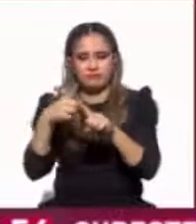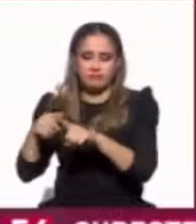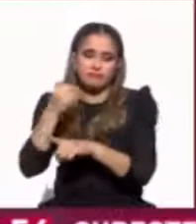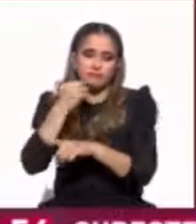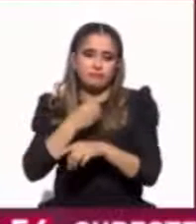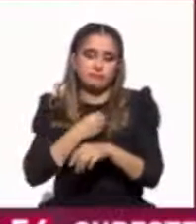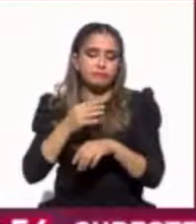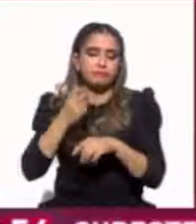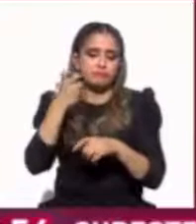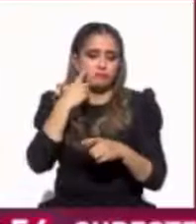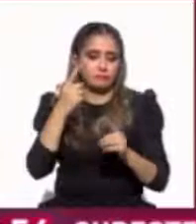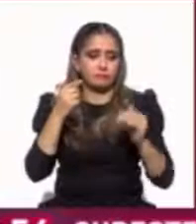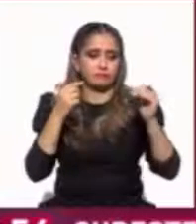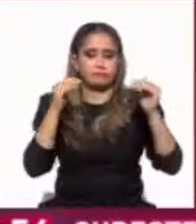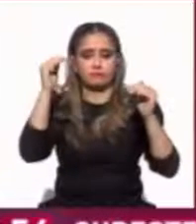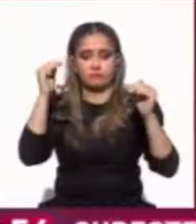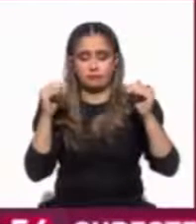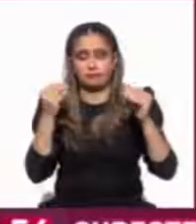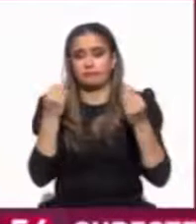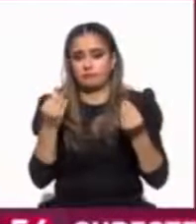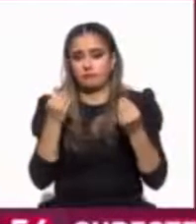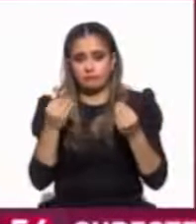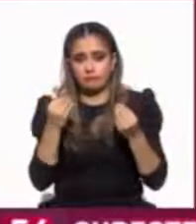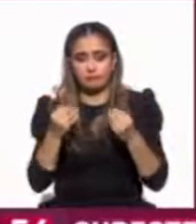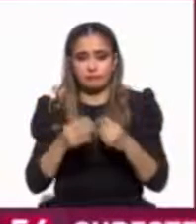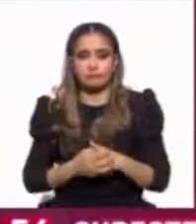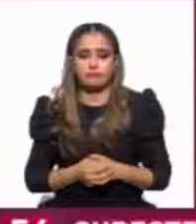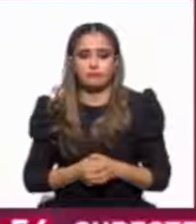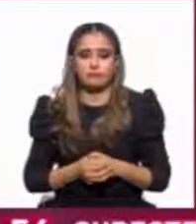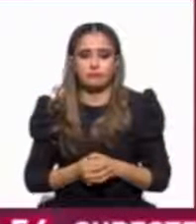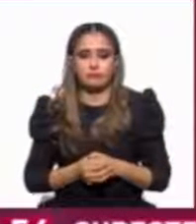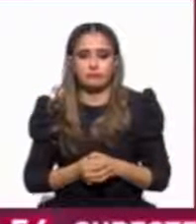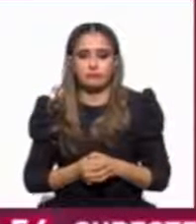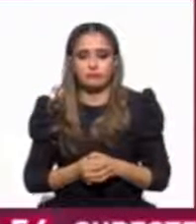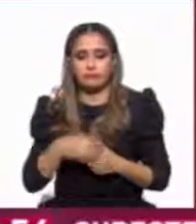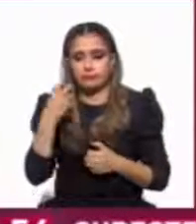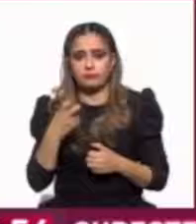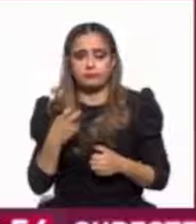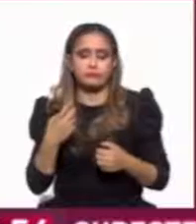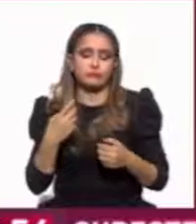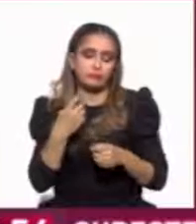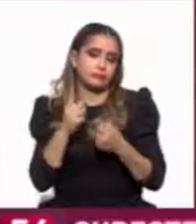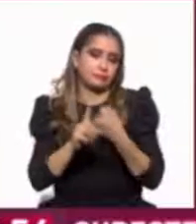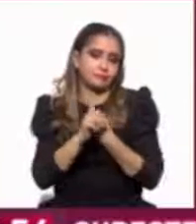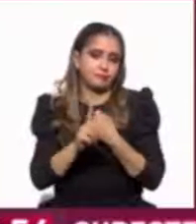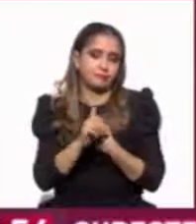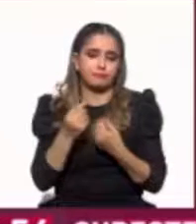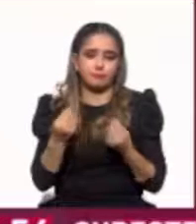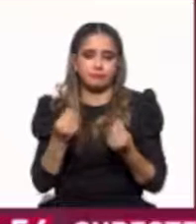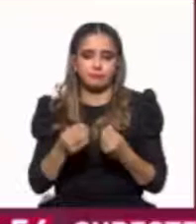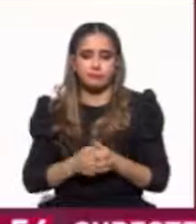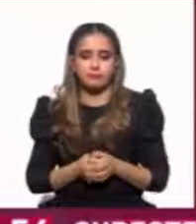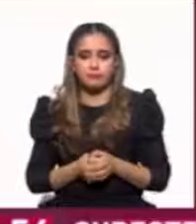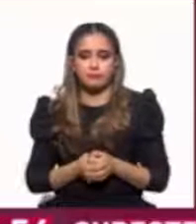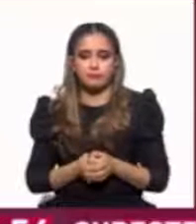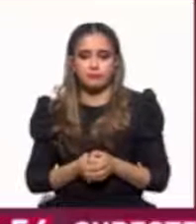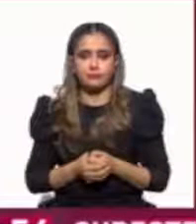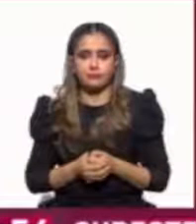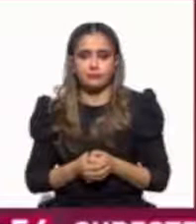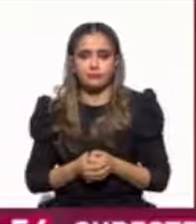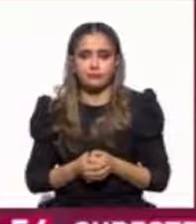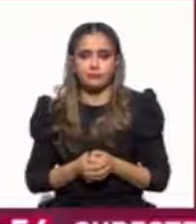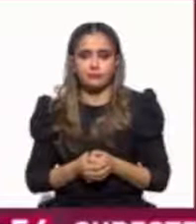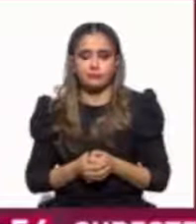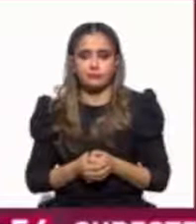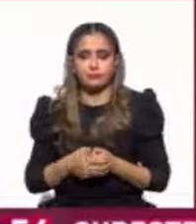que, digamos, que incluso en la ocupación informal se han visto afectadas. Y finalmente, si lo